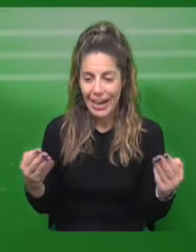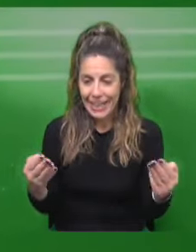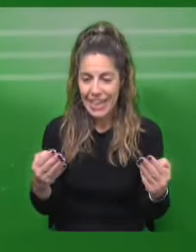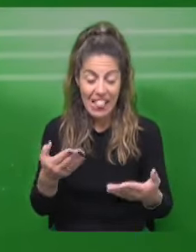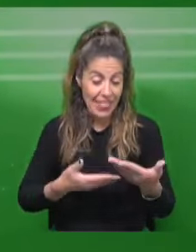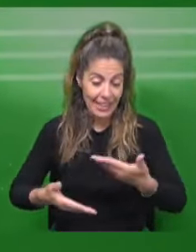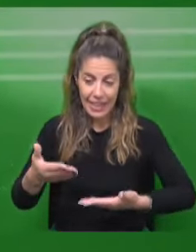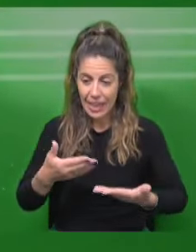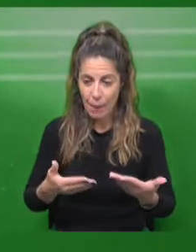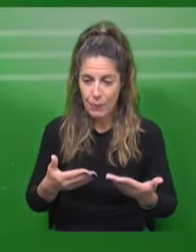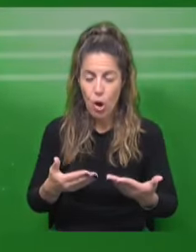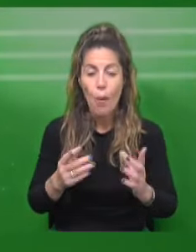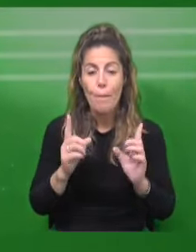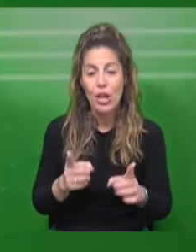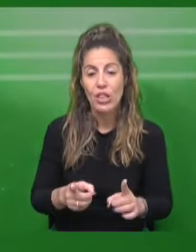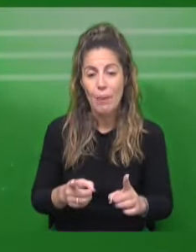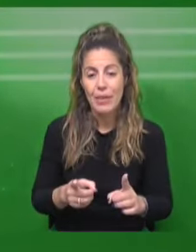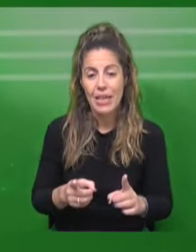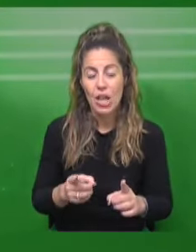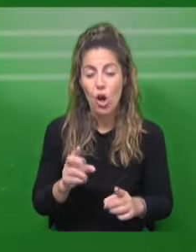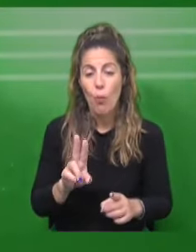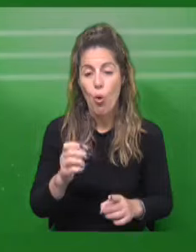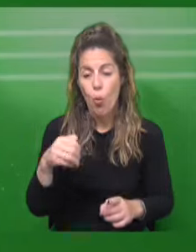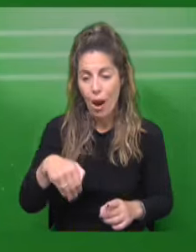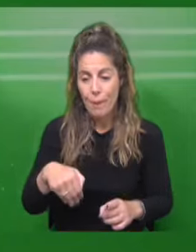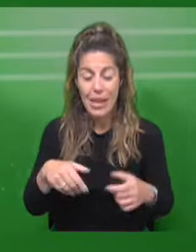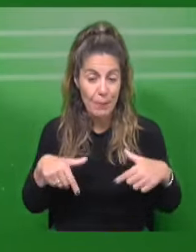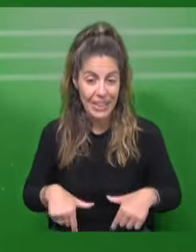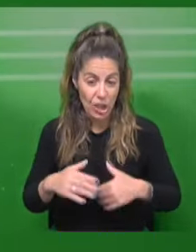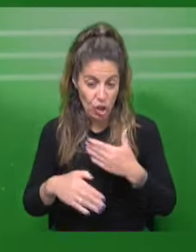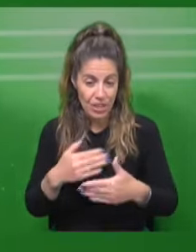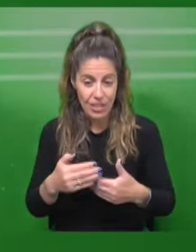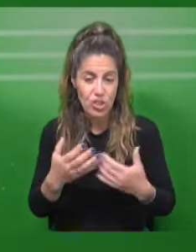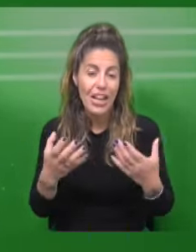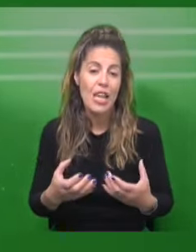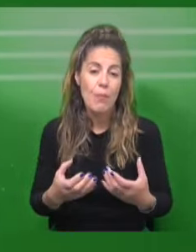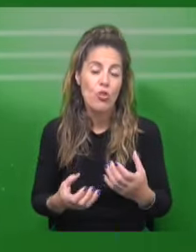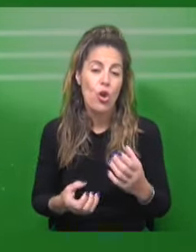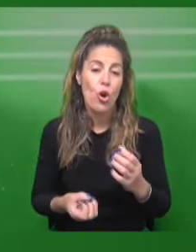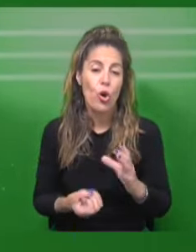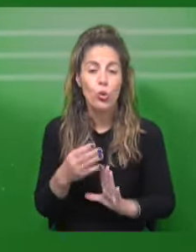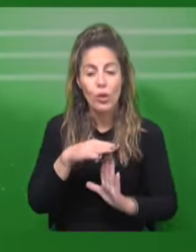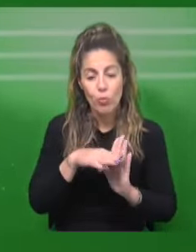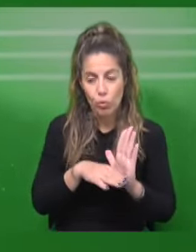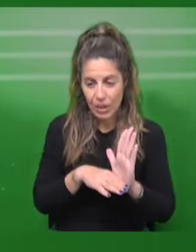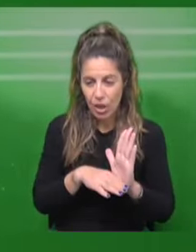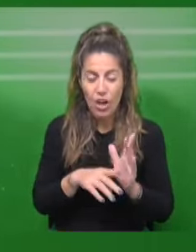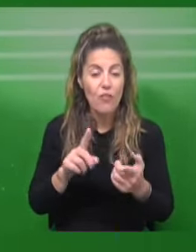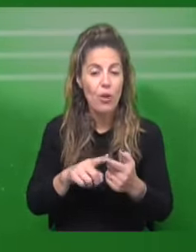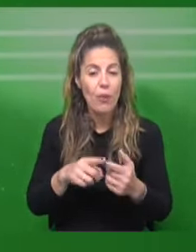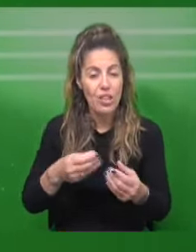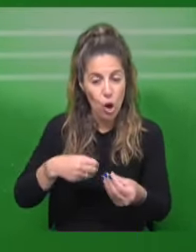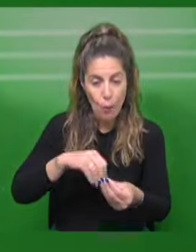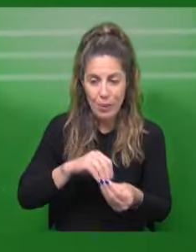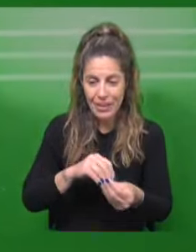intercambio Pero además este como UAM y el Ministerio de desarrollo estamos tratando de construir algún punteo que sea un acuerdo complementario que